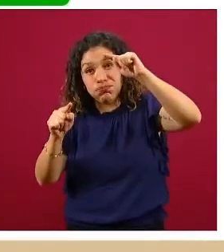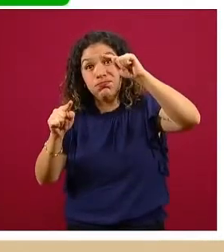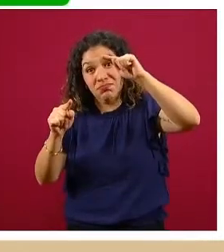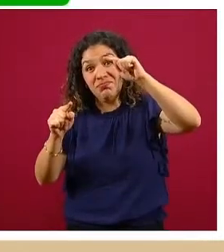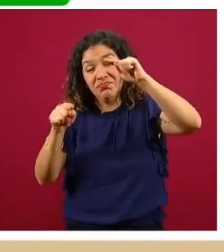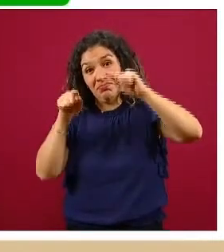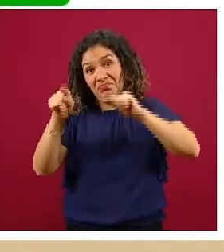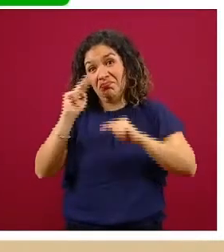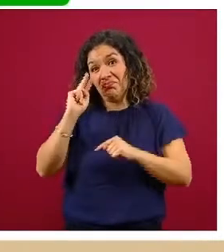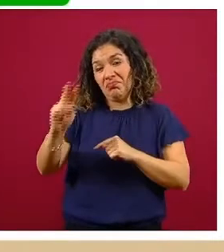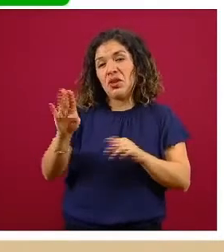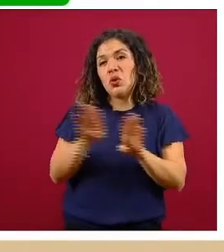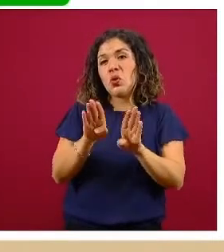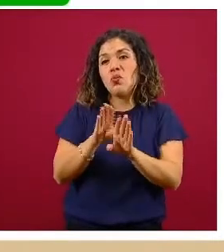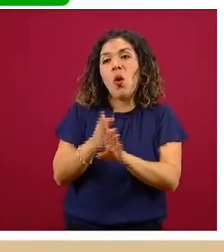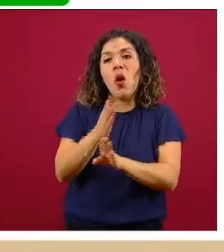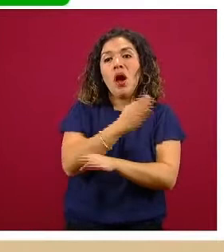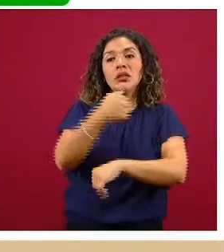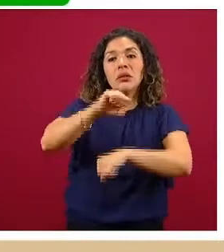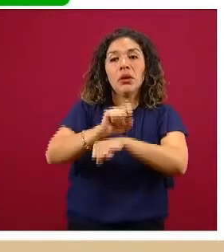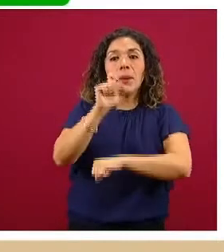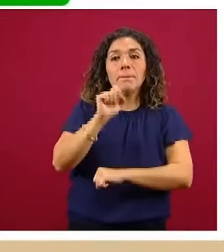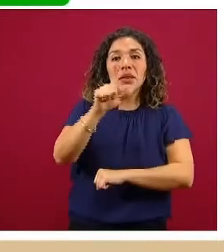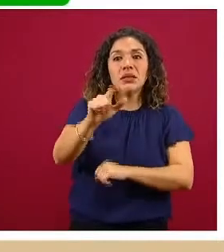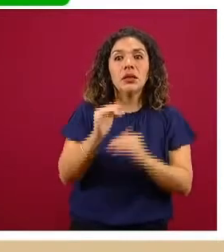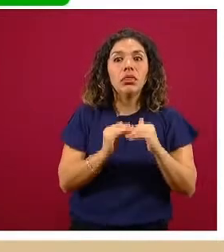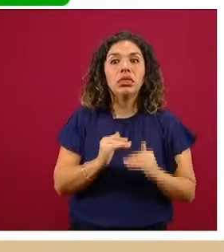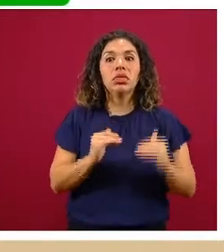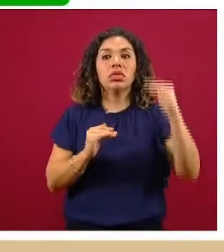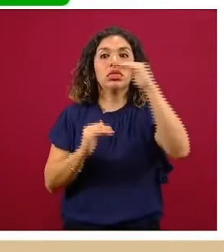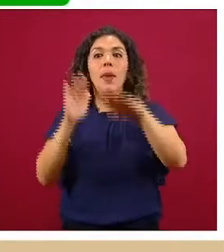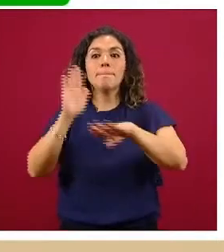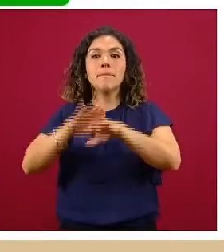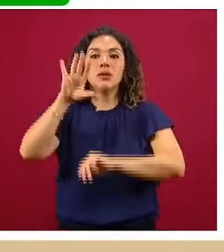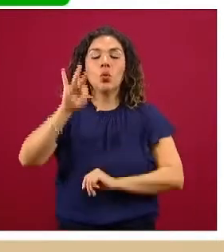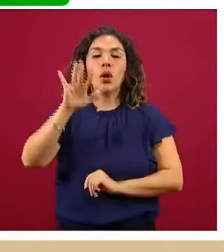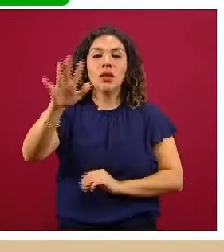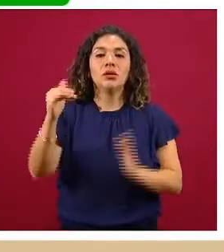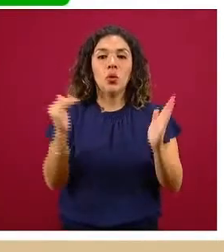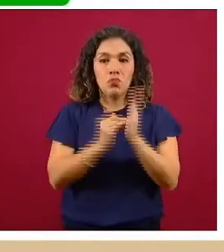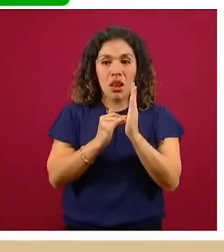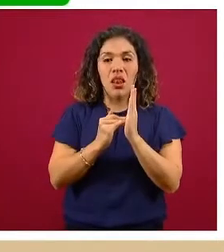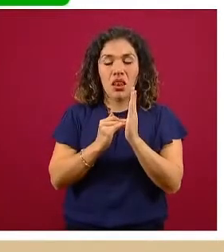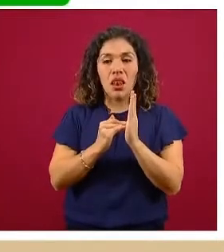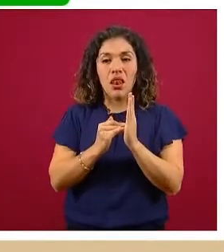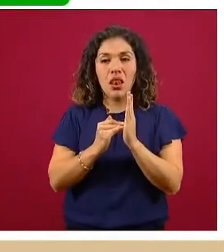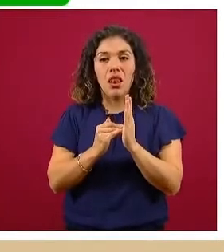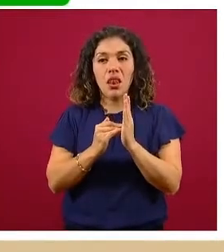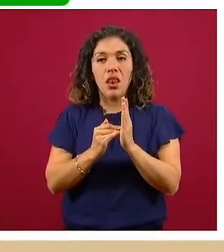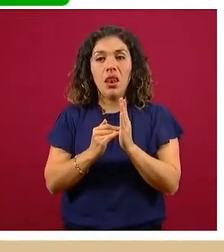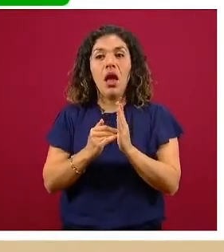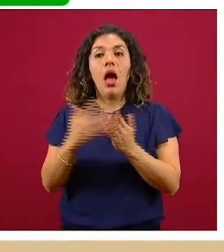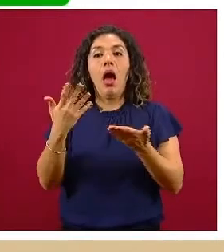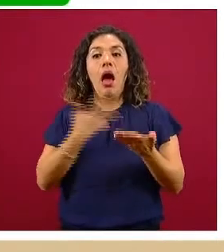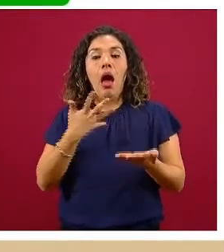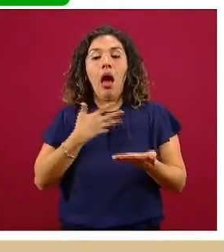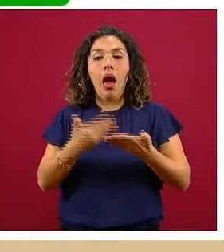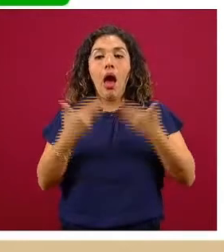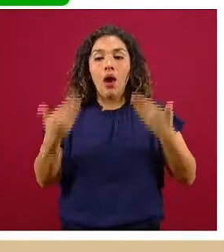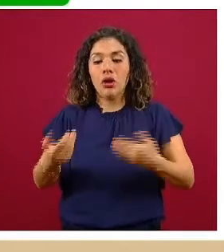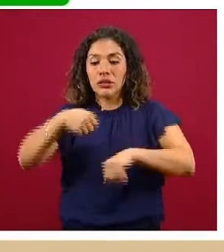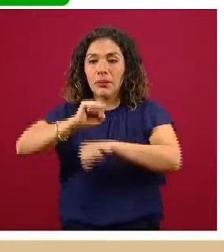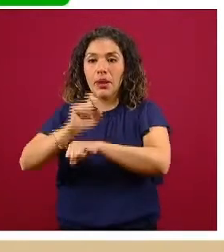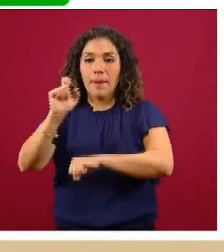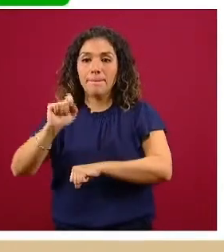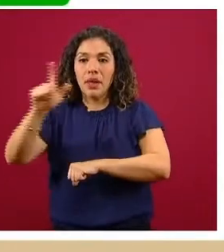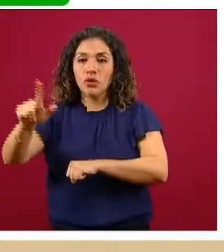decir, de lo que teníamos en la 27, que superaba un poco más de los 45,000 casos estimados. En la